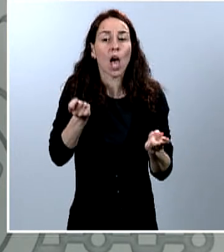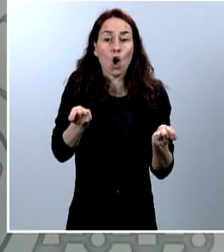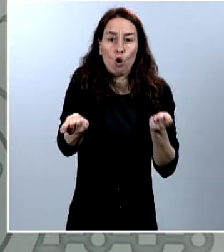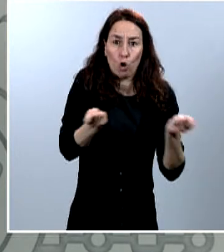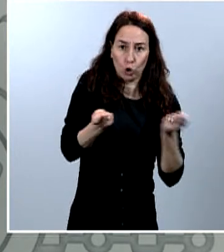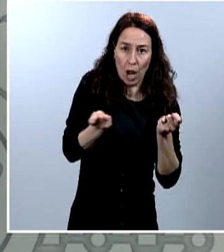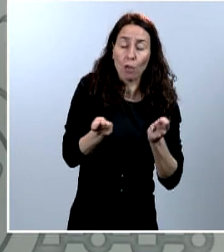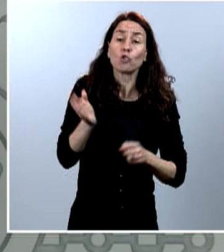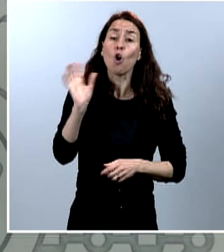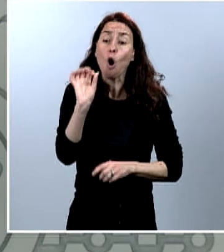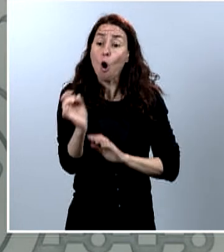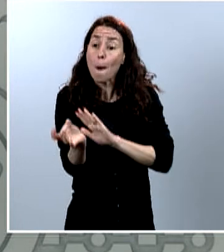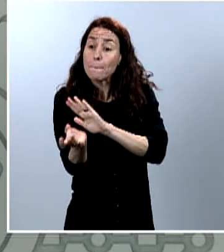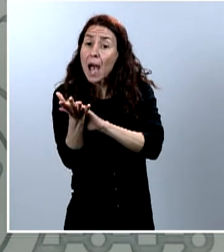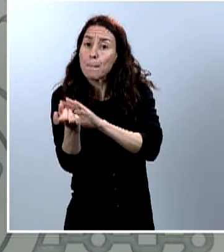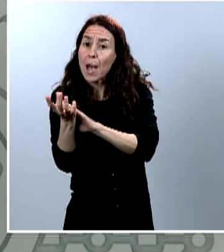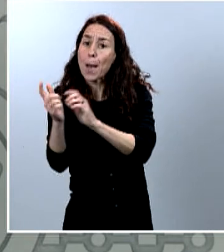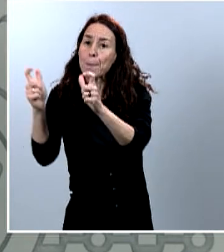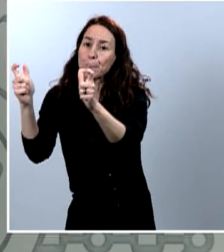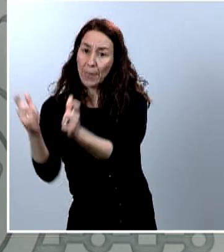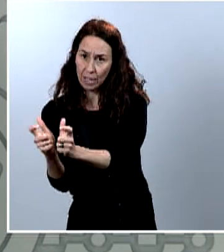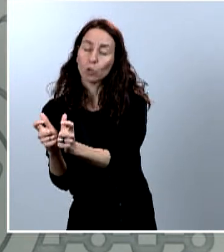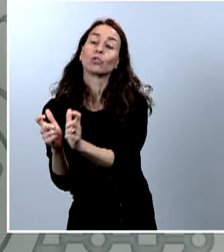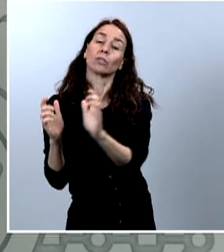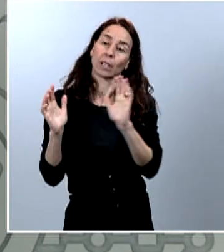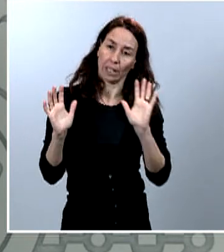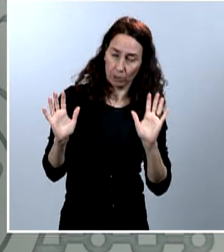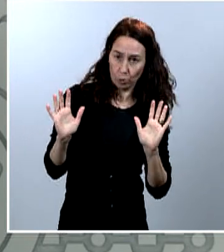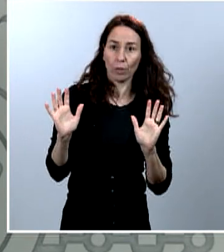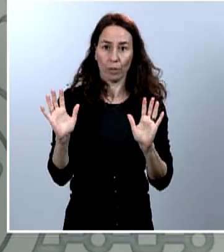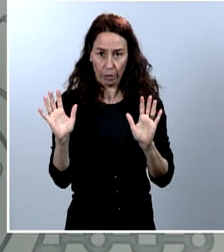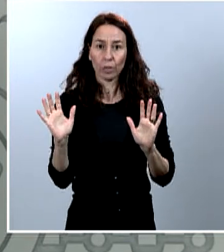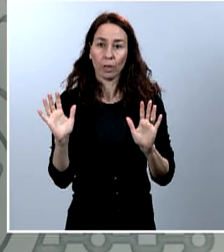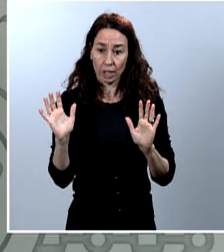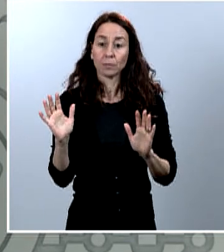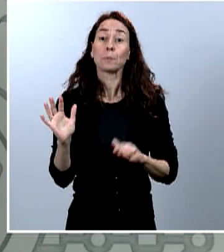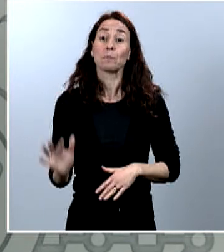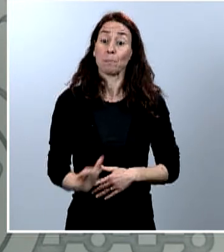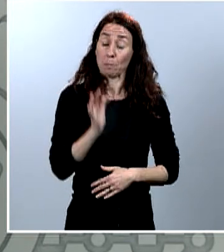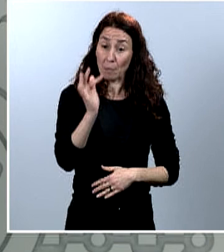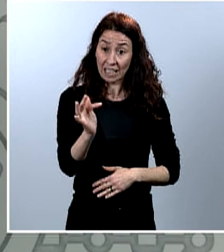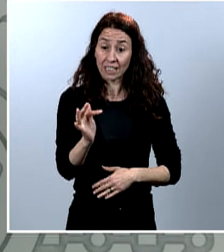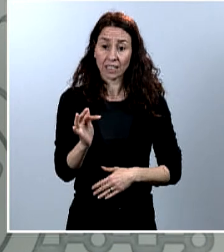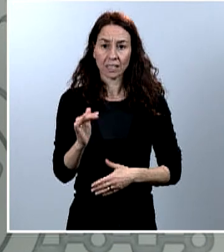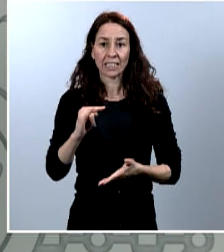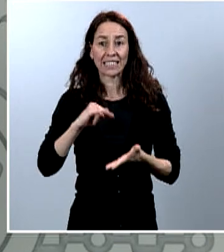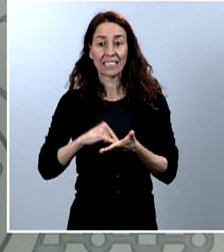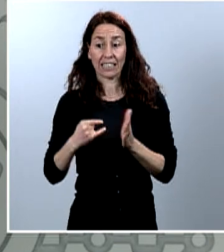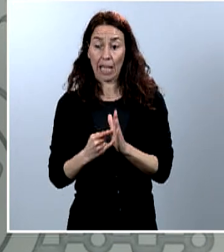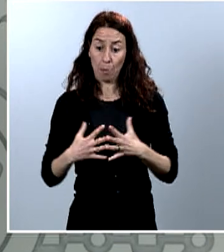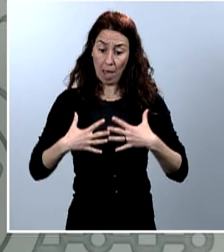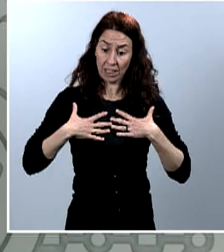casos que sea necesario controlar, y si podemos garantizar que las capacidades de nuestro sistema asistencial pueden